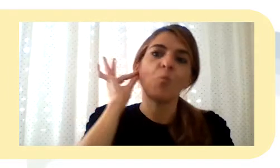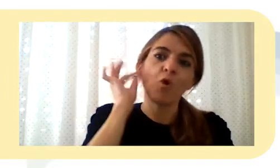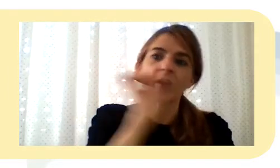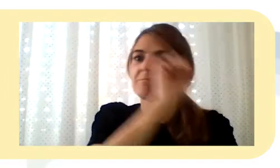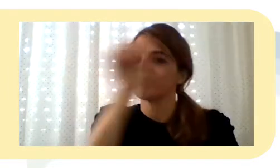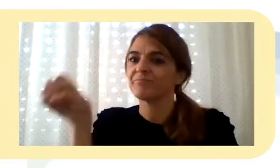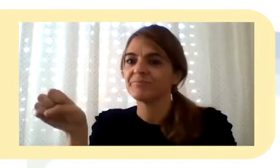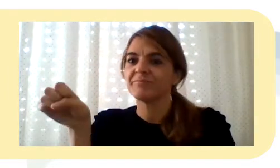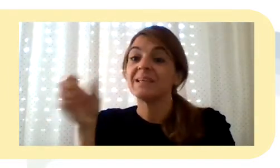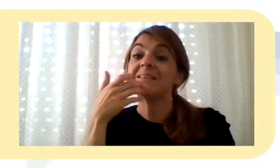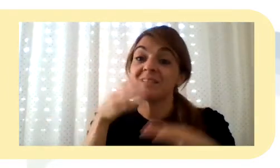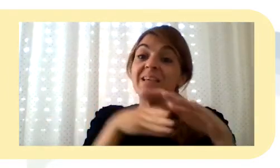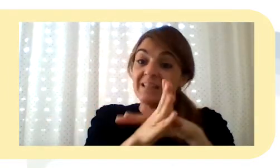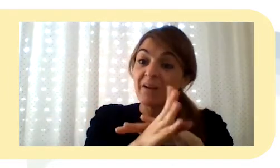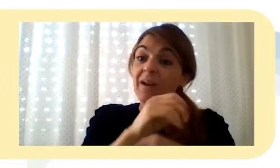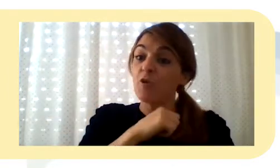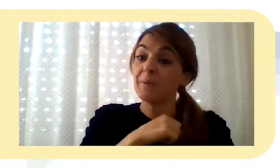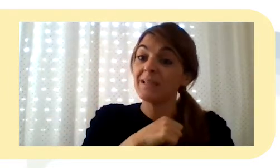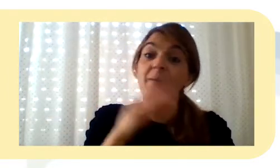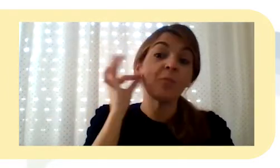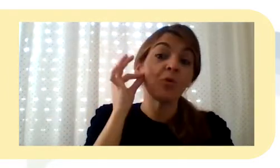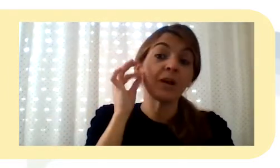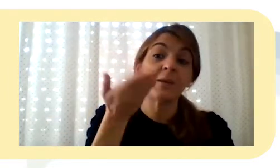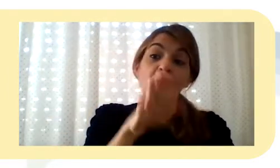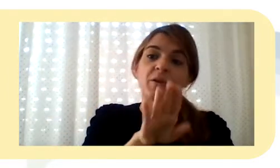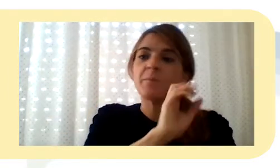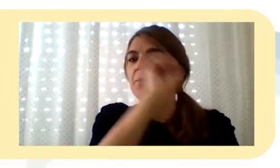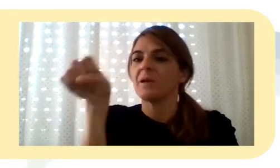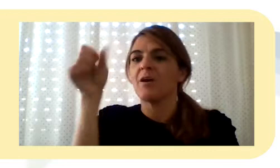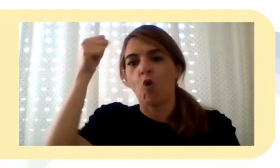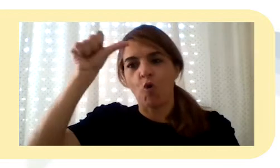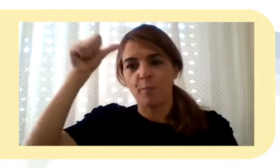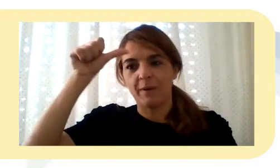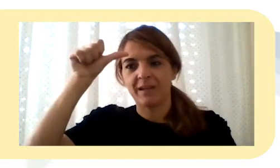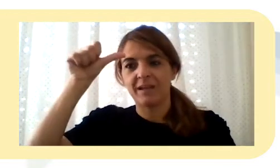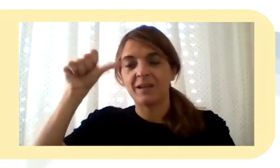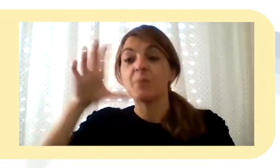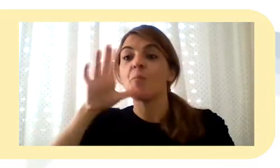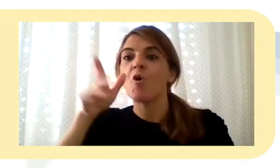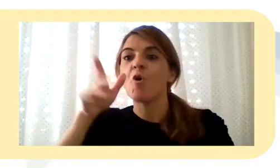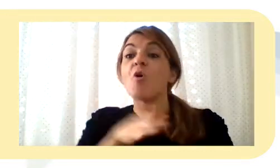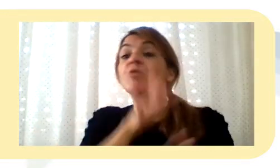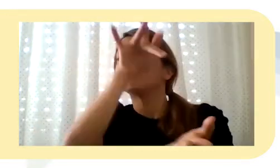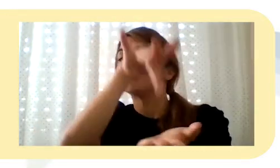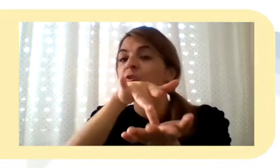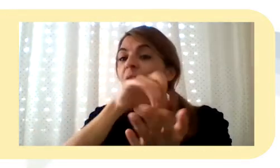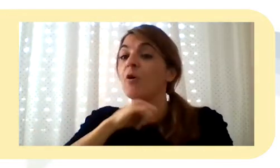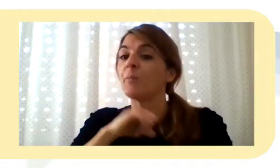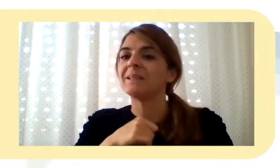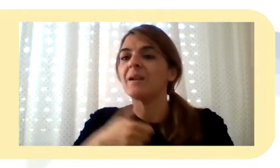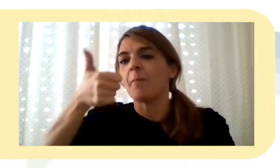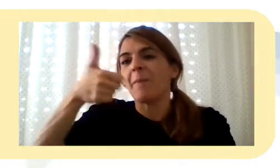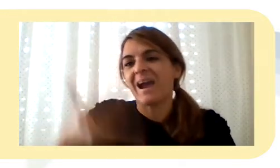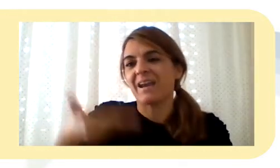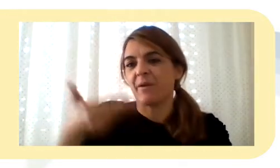que ingresaban, y esto era debido a que cuando llegaban al hospital ya estaban más graves y morían más, ¿vale?